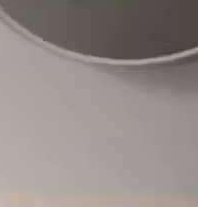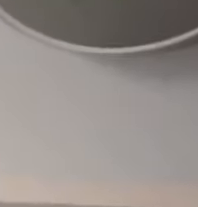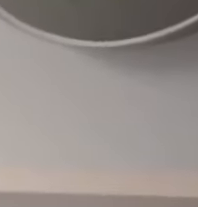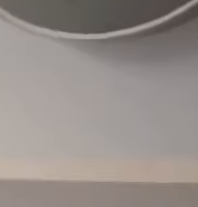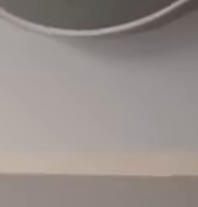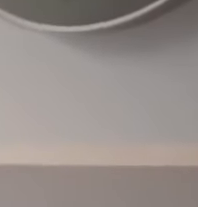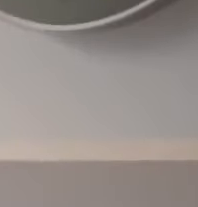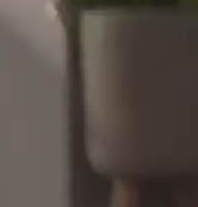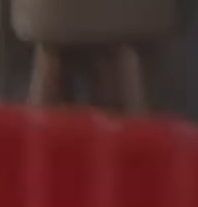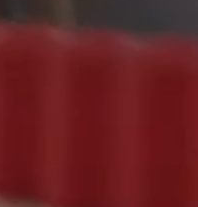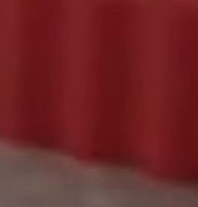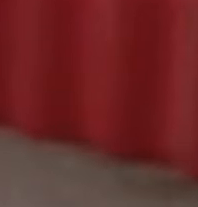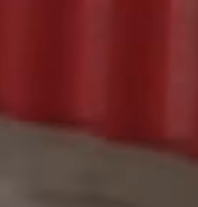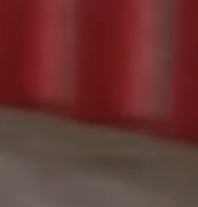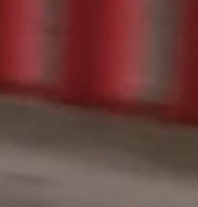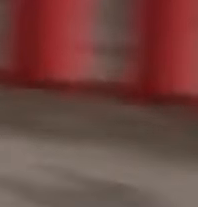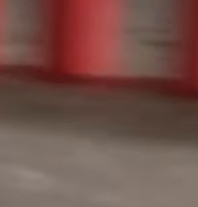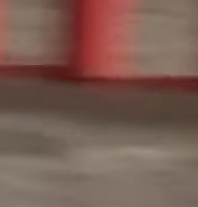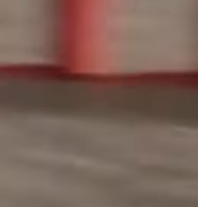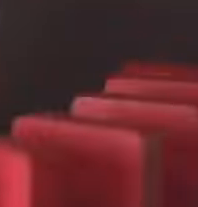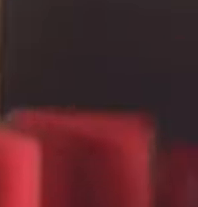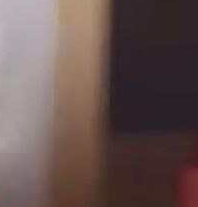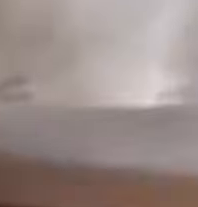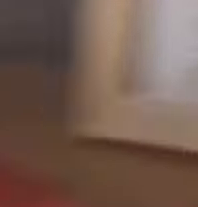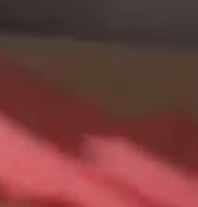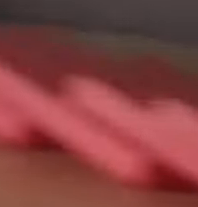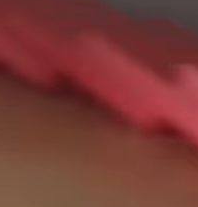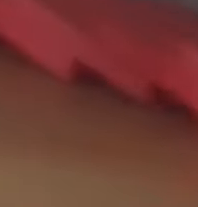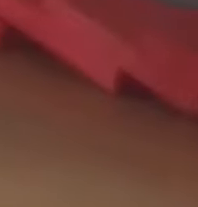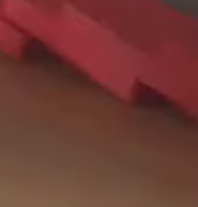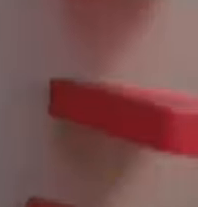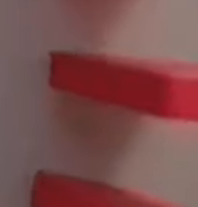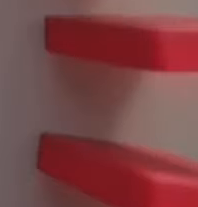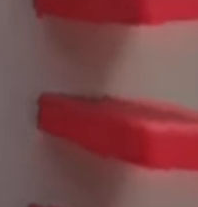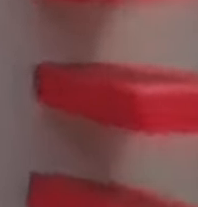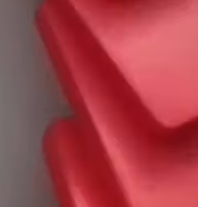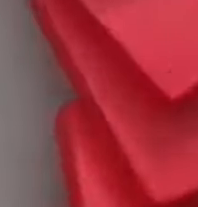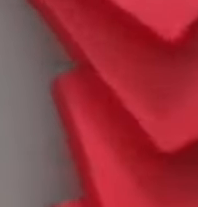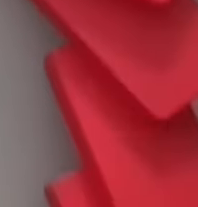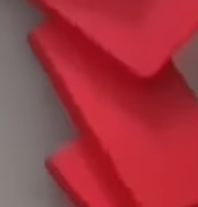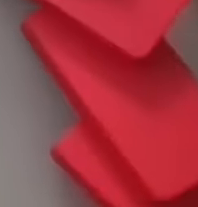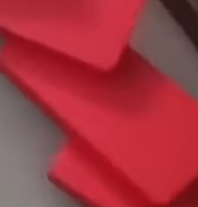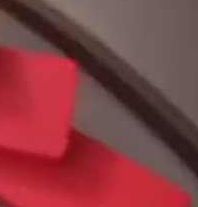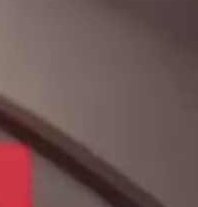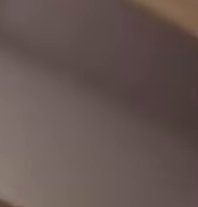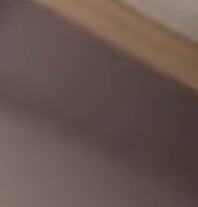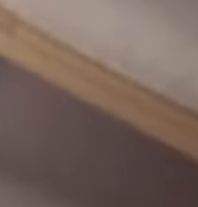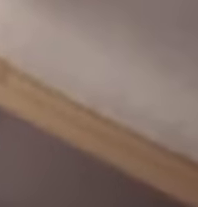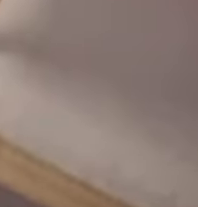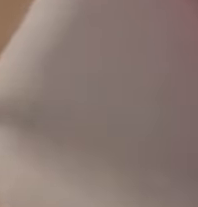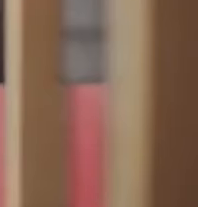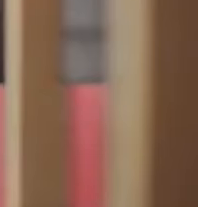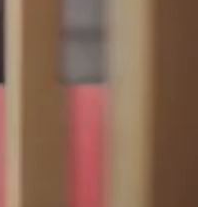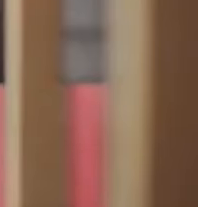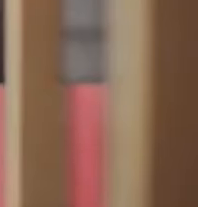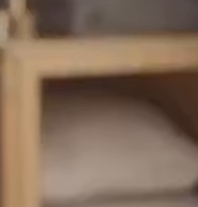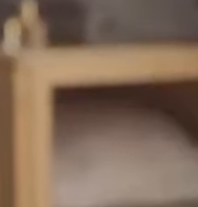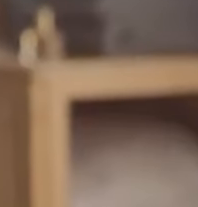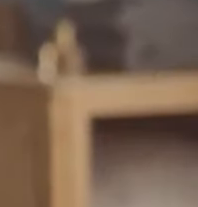encías sangran con